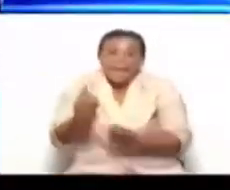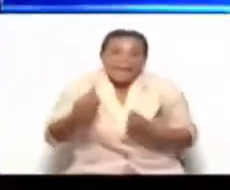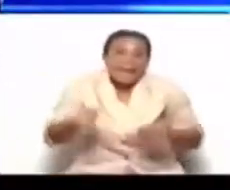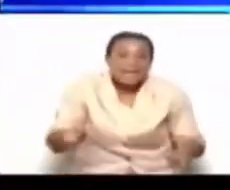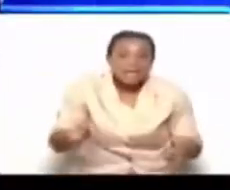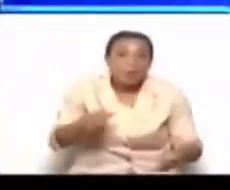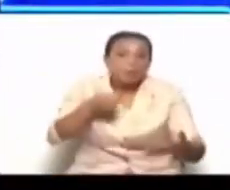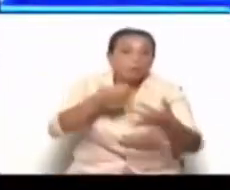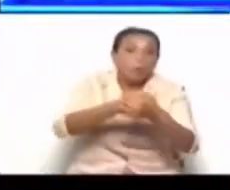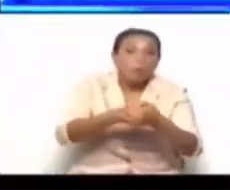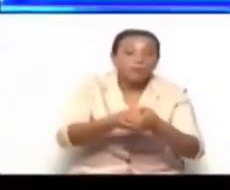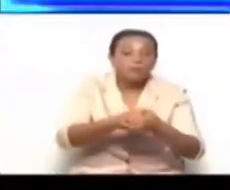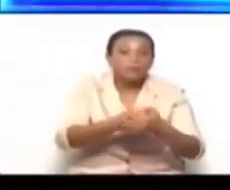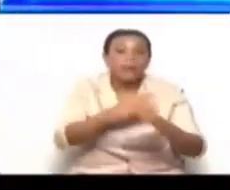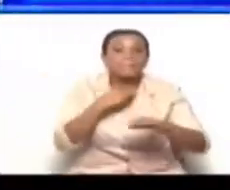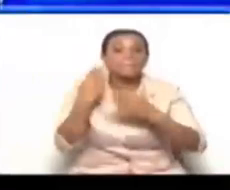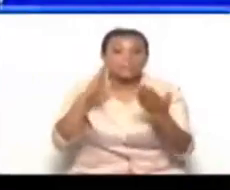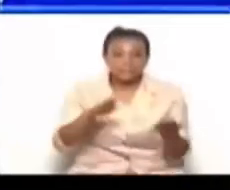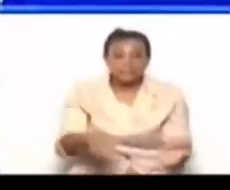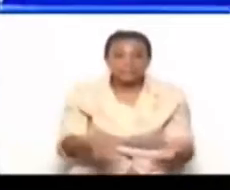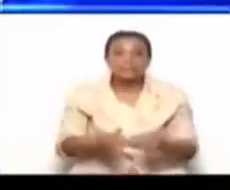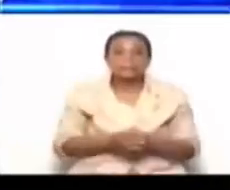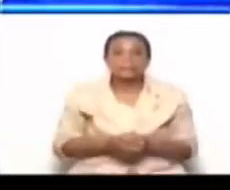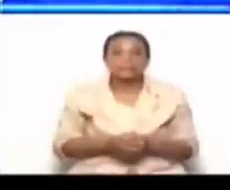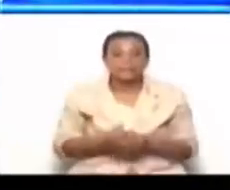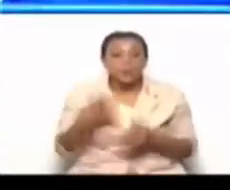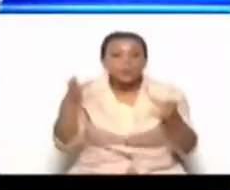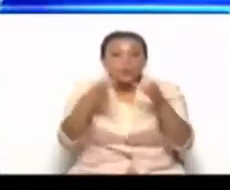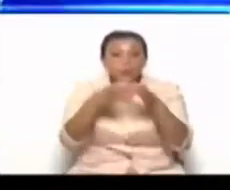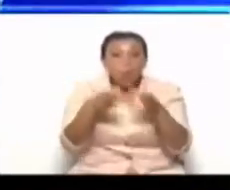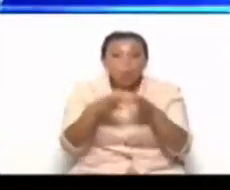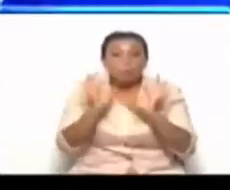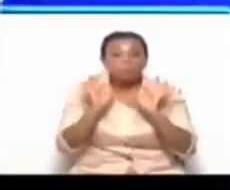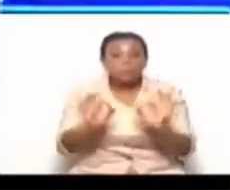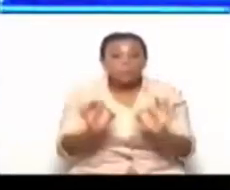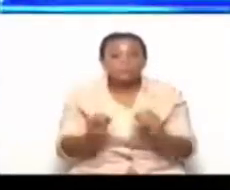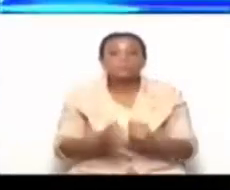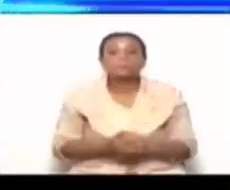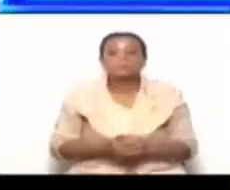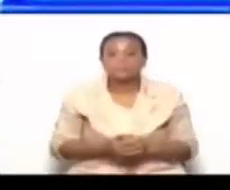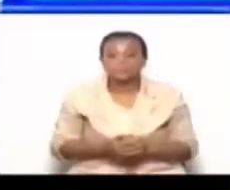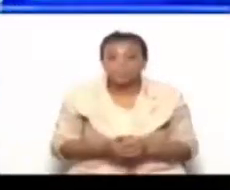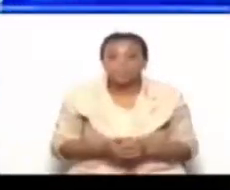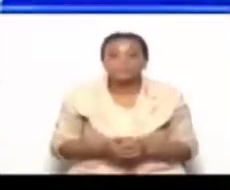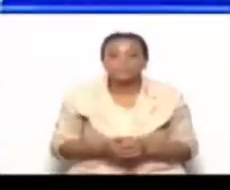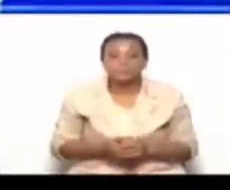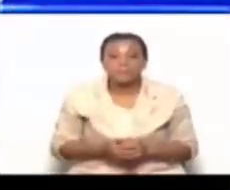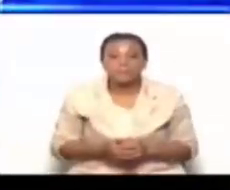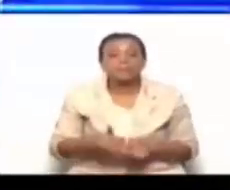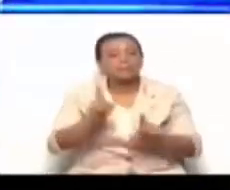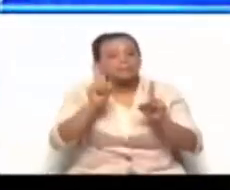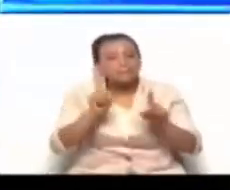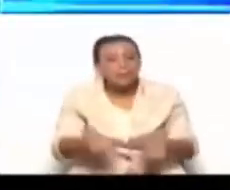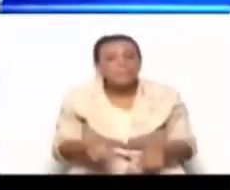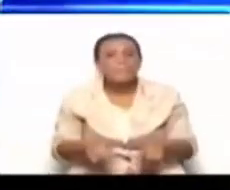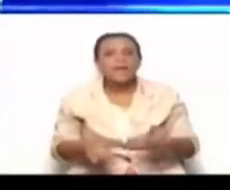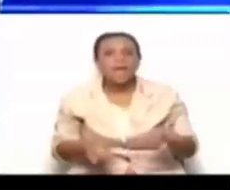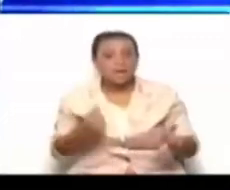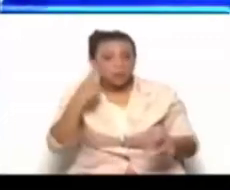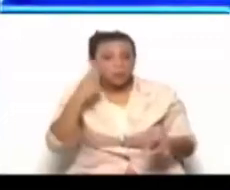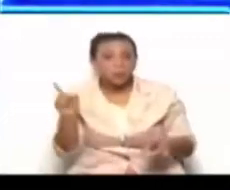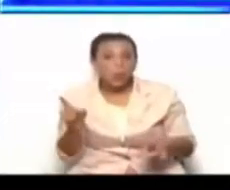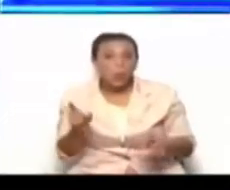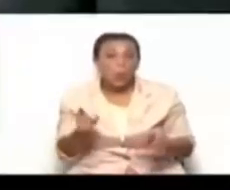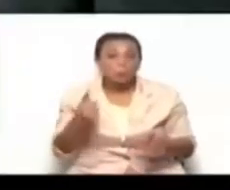un atentado contra nosotros, contra mí, con un grupo de hombres armados, y que resultó ser